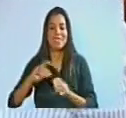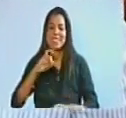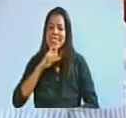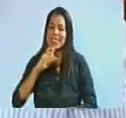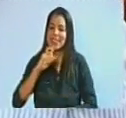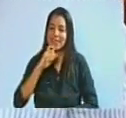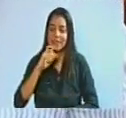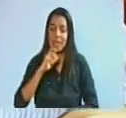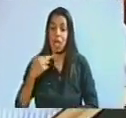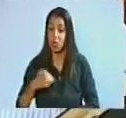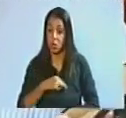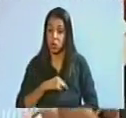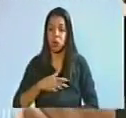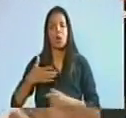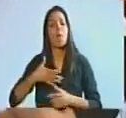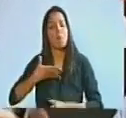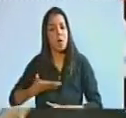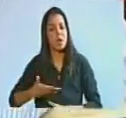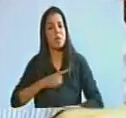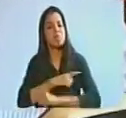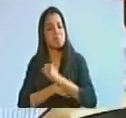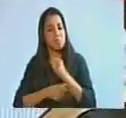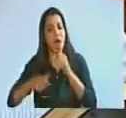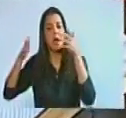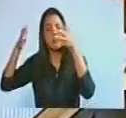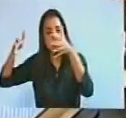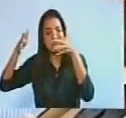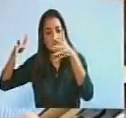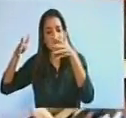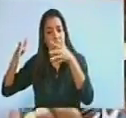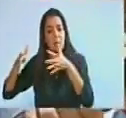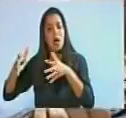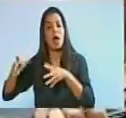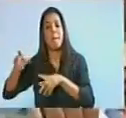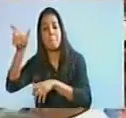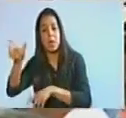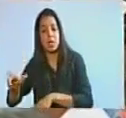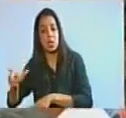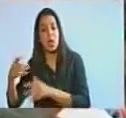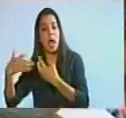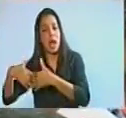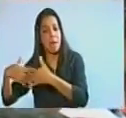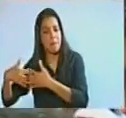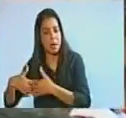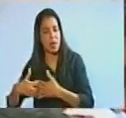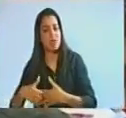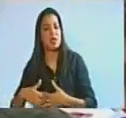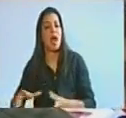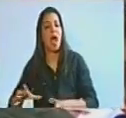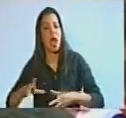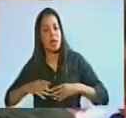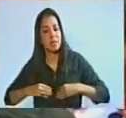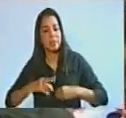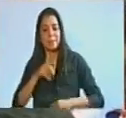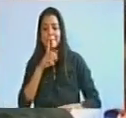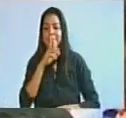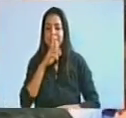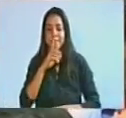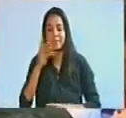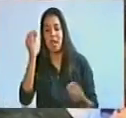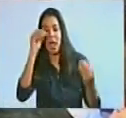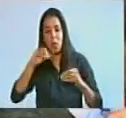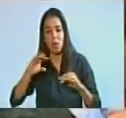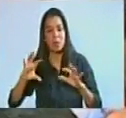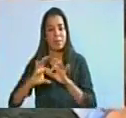convencerlos. Entonces yo sí apuesto a que dejemos el escepticismo a un lado, a que desde esta